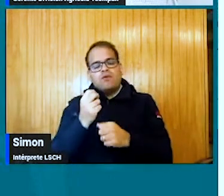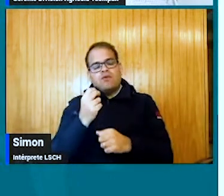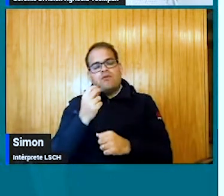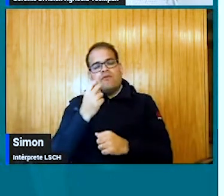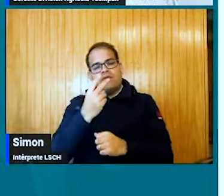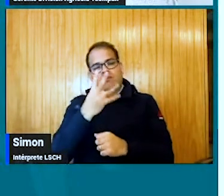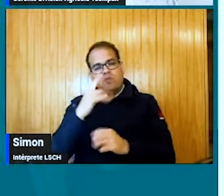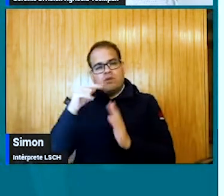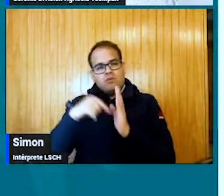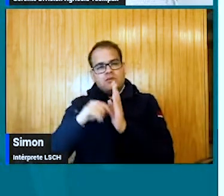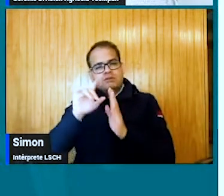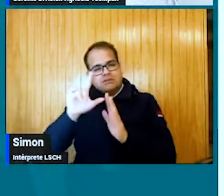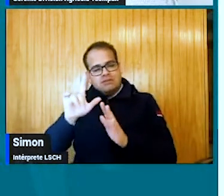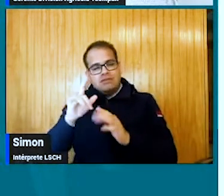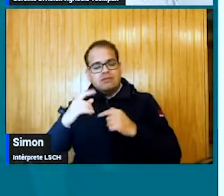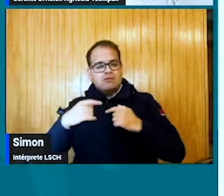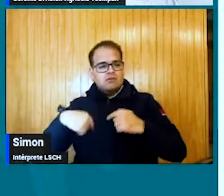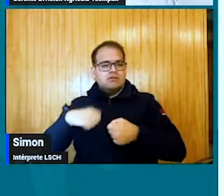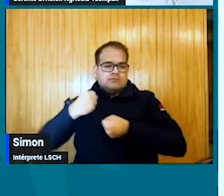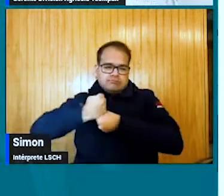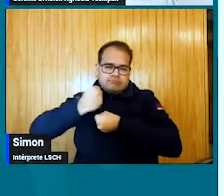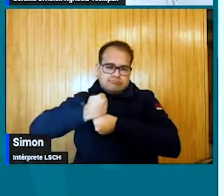Trabajamos con Orcharride, el mayor